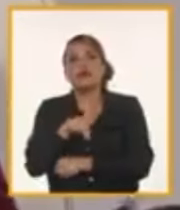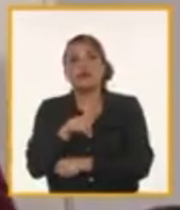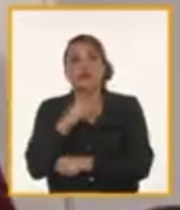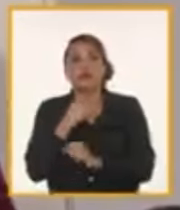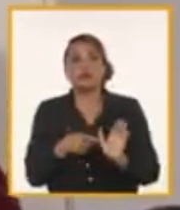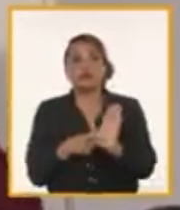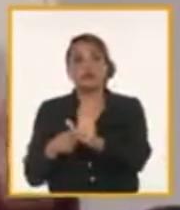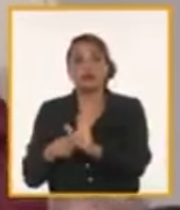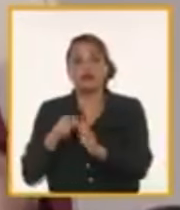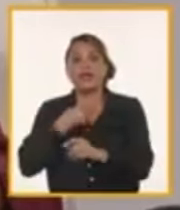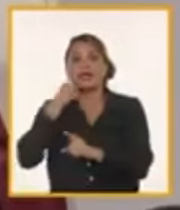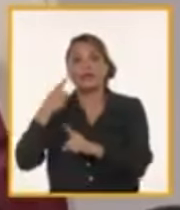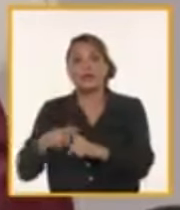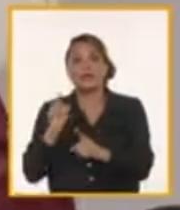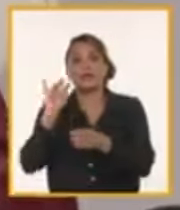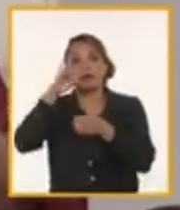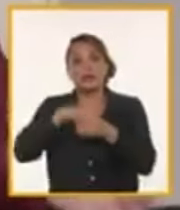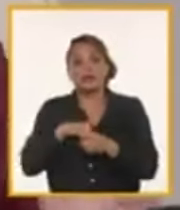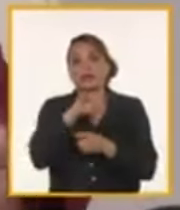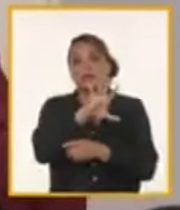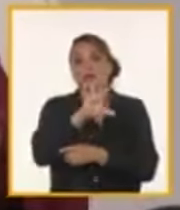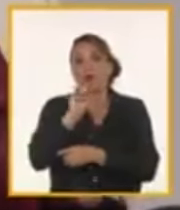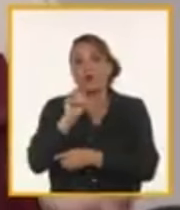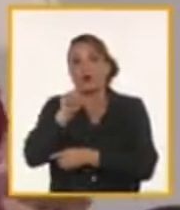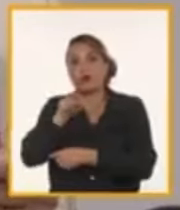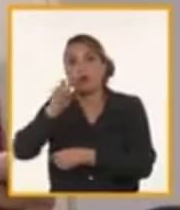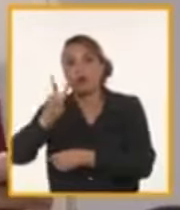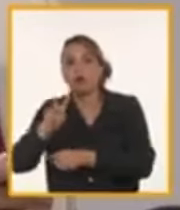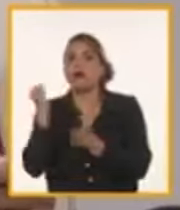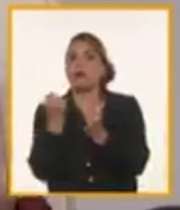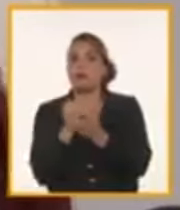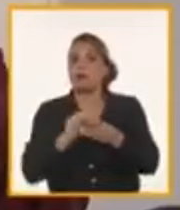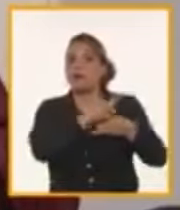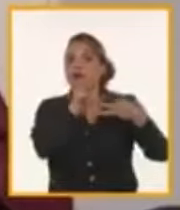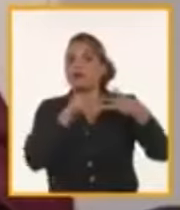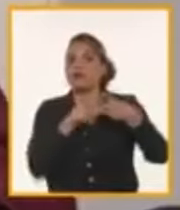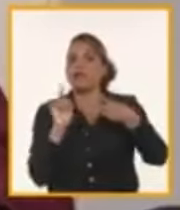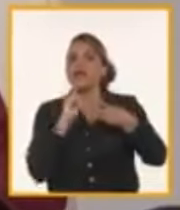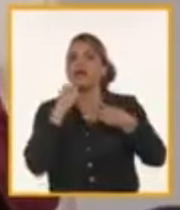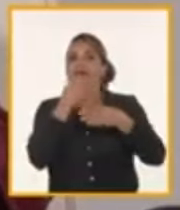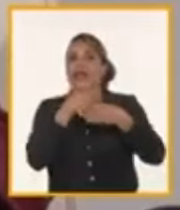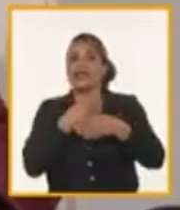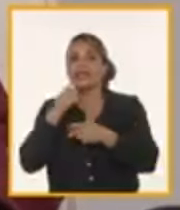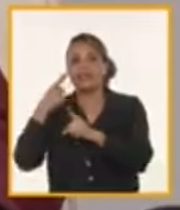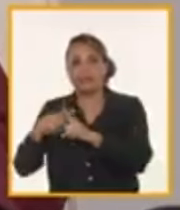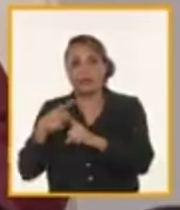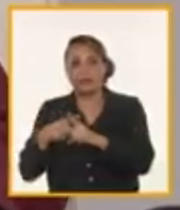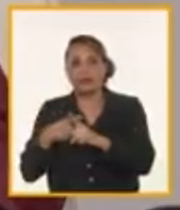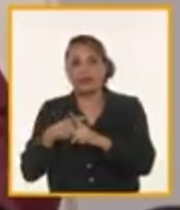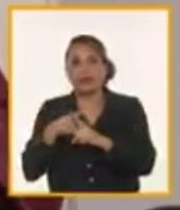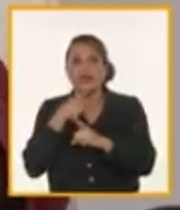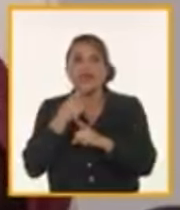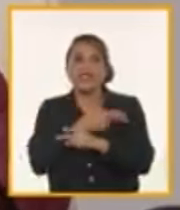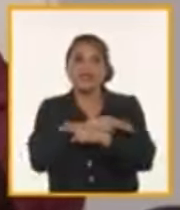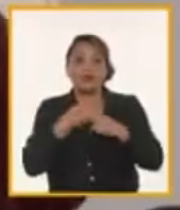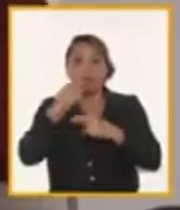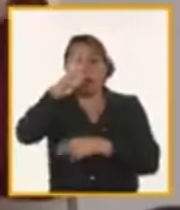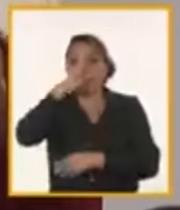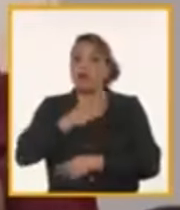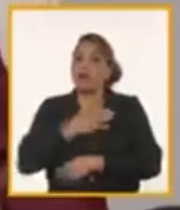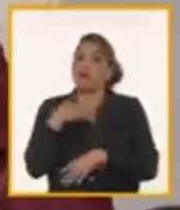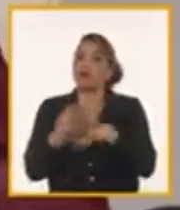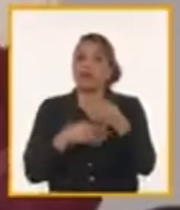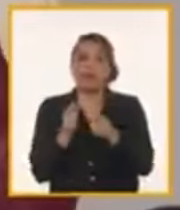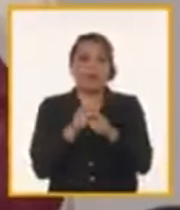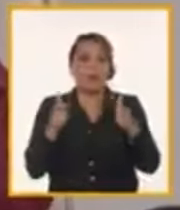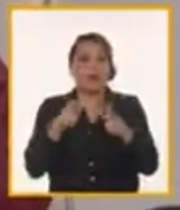presentaron exámenes de ingreso el 50,2 aprobaron los tres exámenes de ingreso la asignatura con más problemática historia por lo tanto Hay